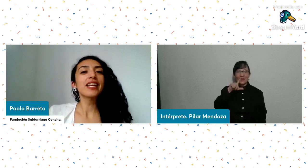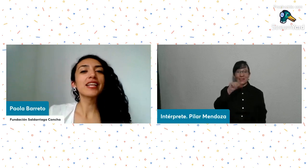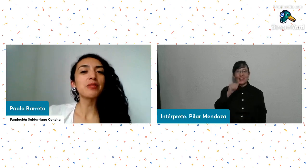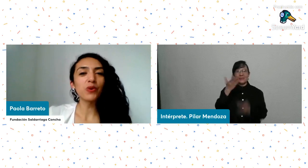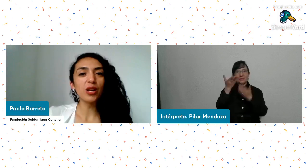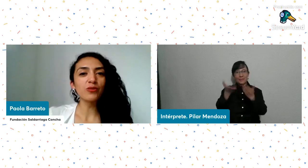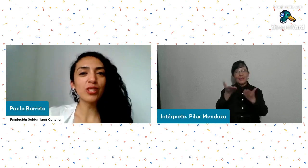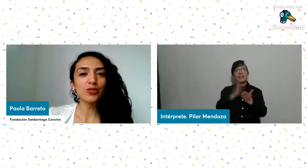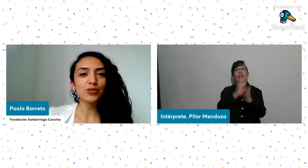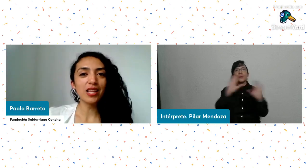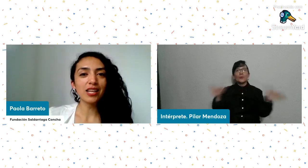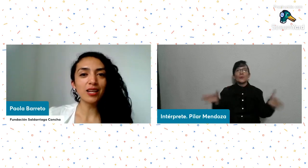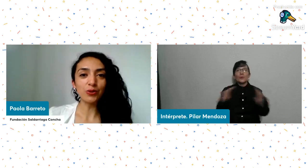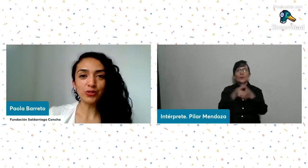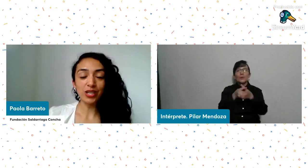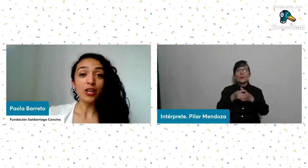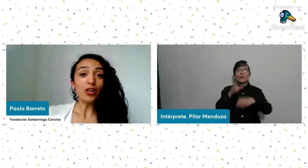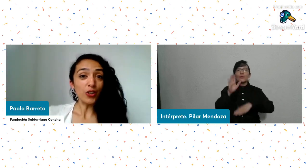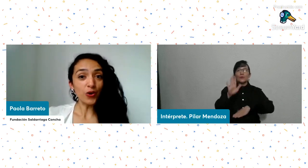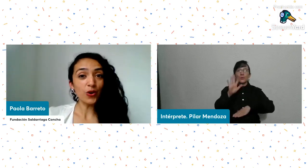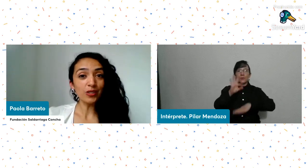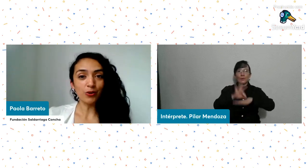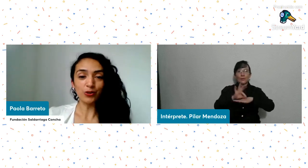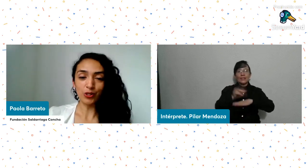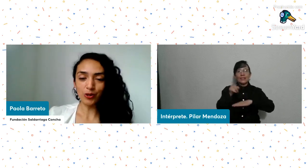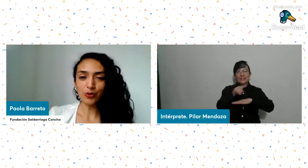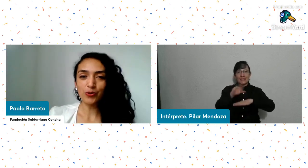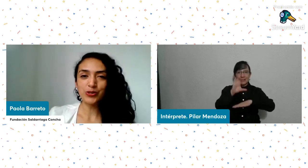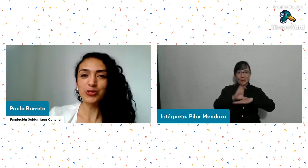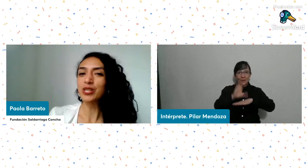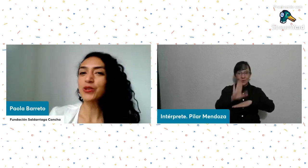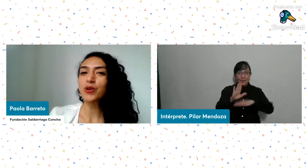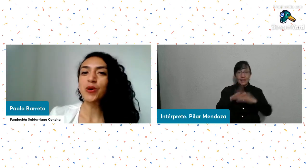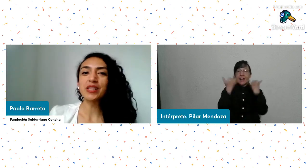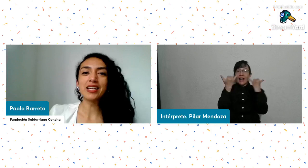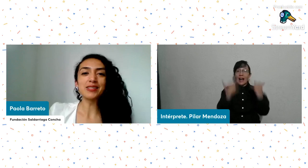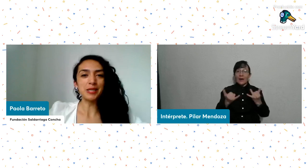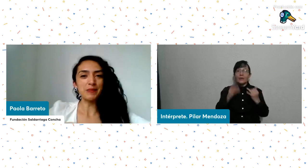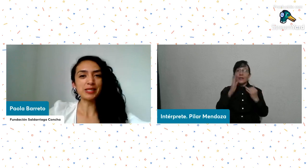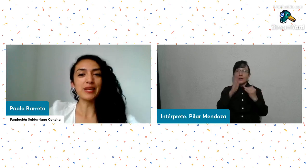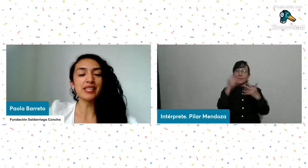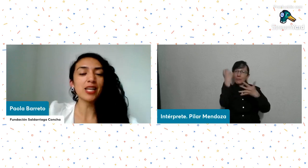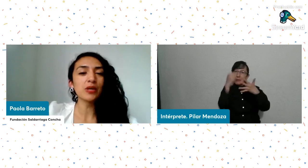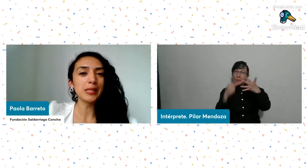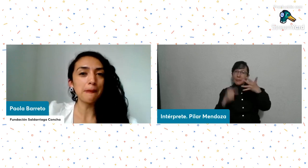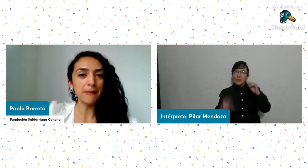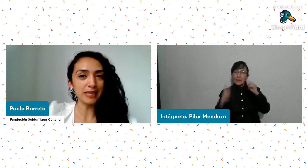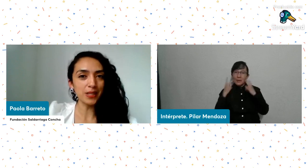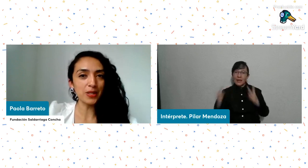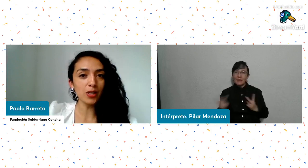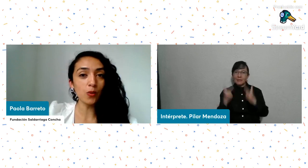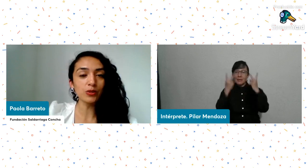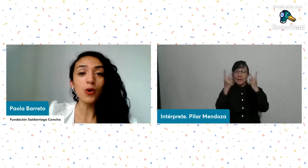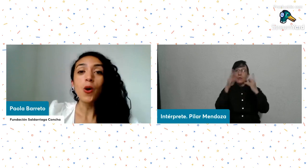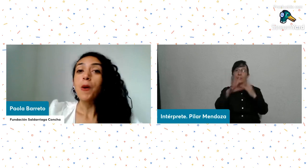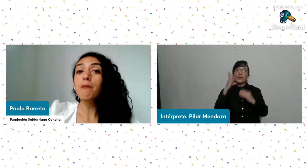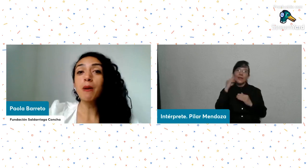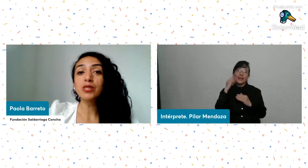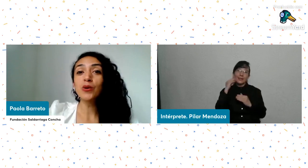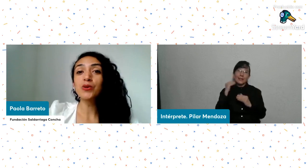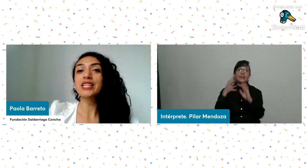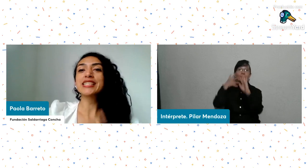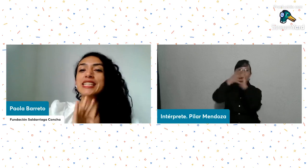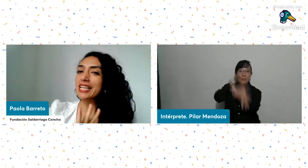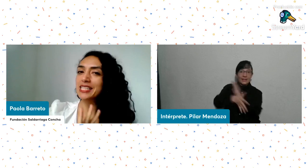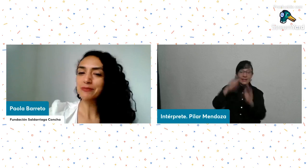Hago parte del equipo de la Fundación Salarrega Concha y hoy, continuando con nuestro ciclo de webinars de Mi Experiencia Cuenta 2024,